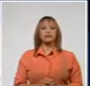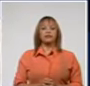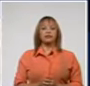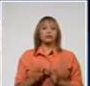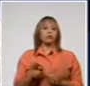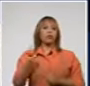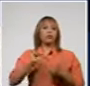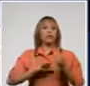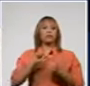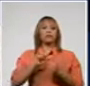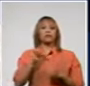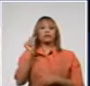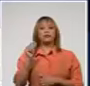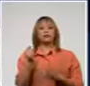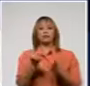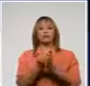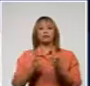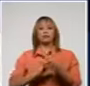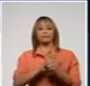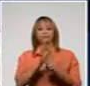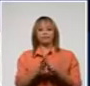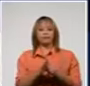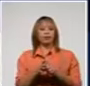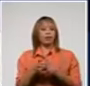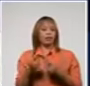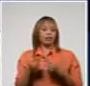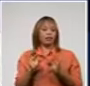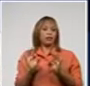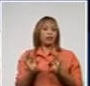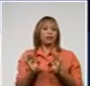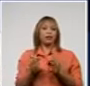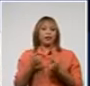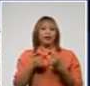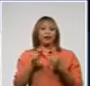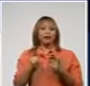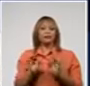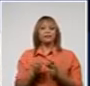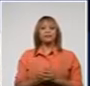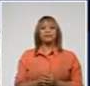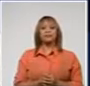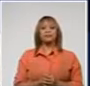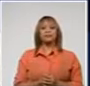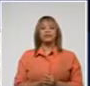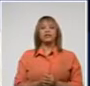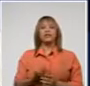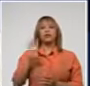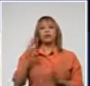comportamiento de los casos diagnosticados y demás, pues de los